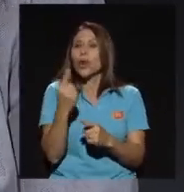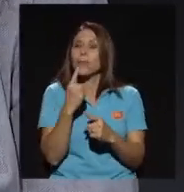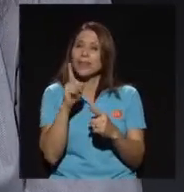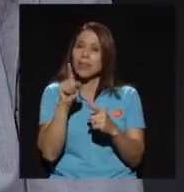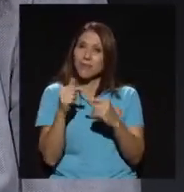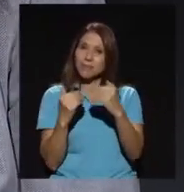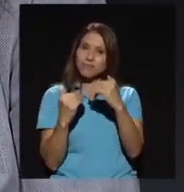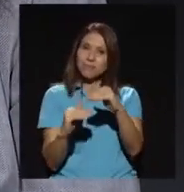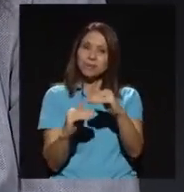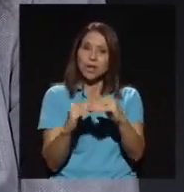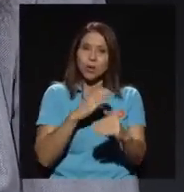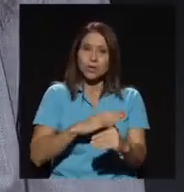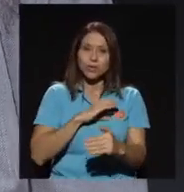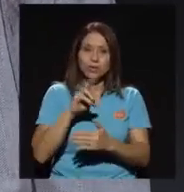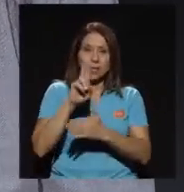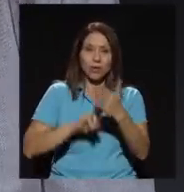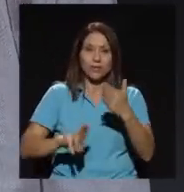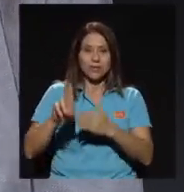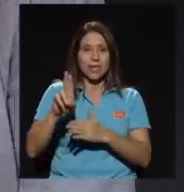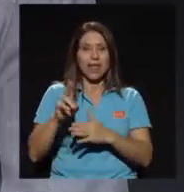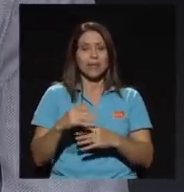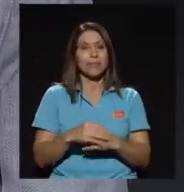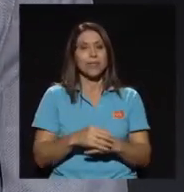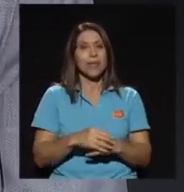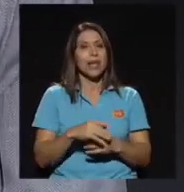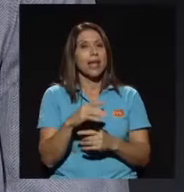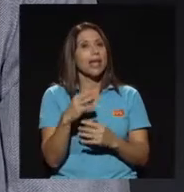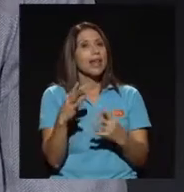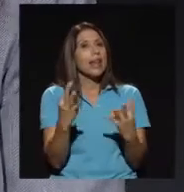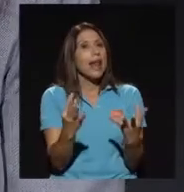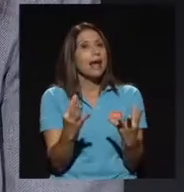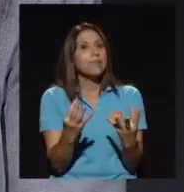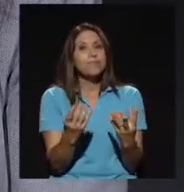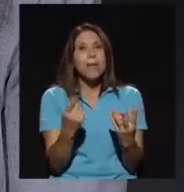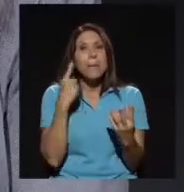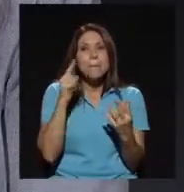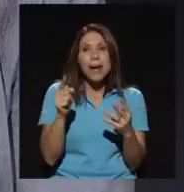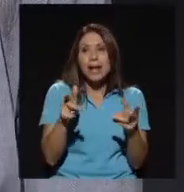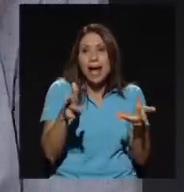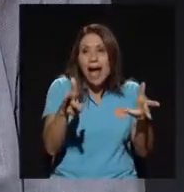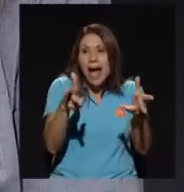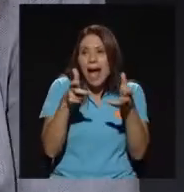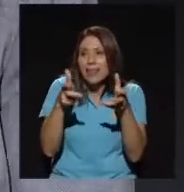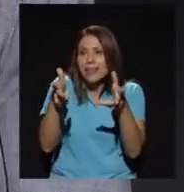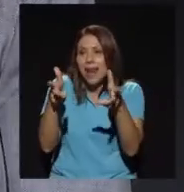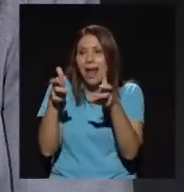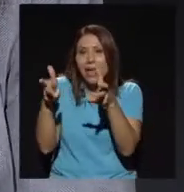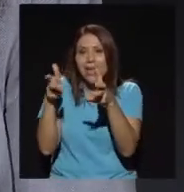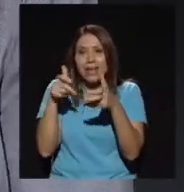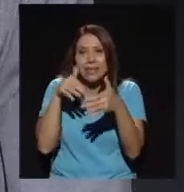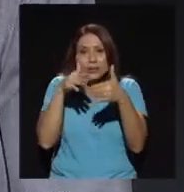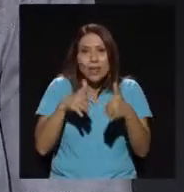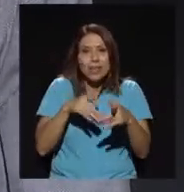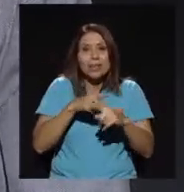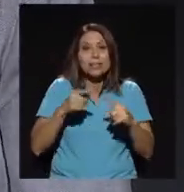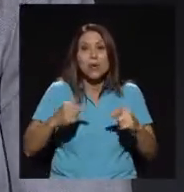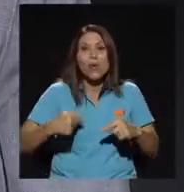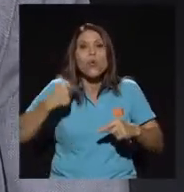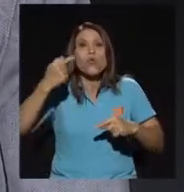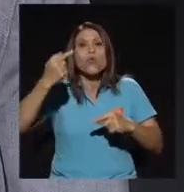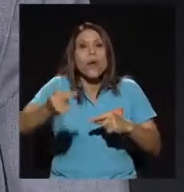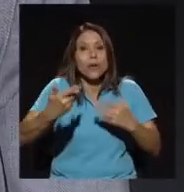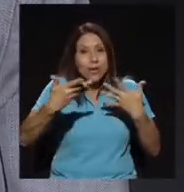mercado potencial para atraer estudiantes, pero luego para colocarlos en el mercado de trabajo, es muy reducido